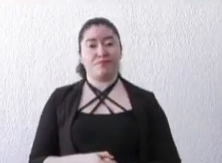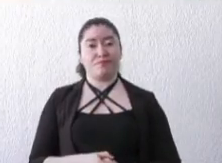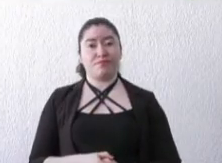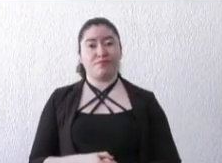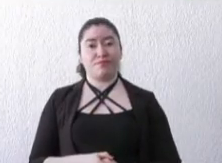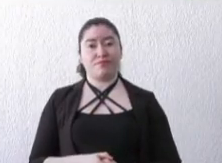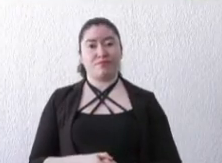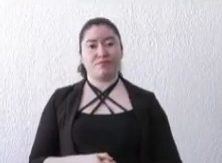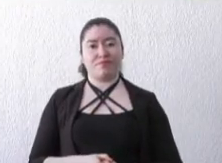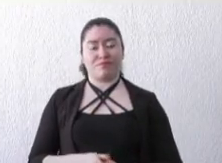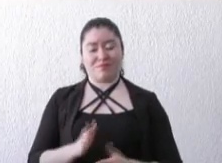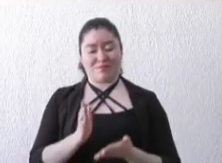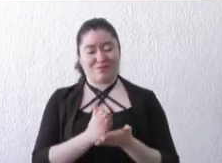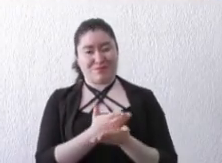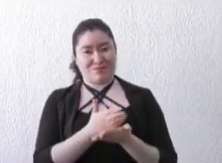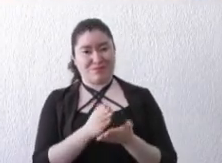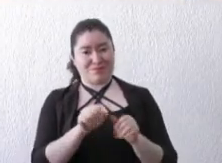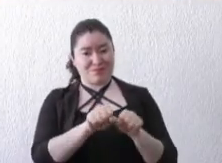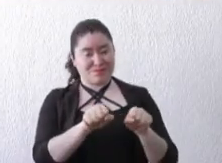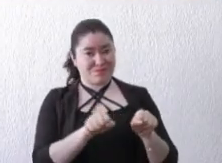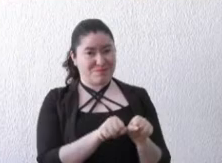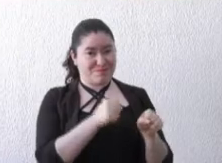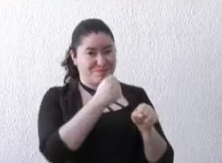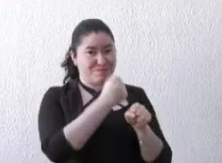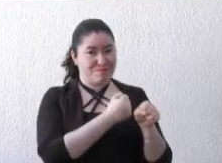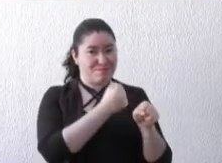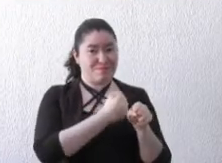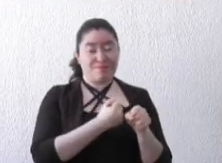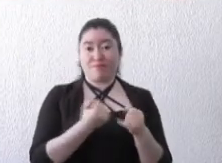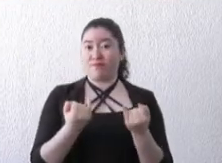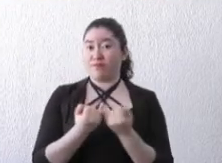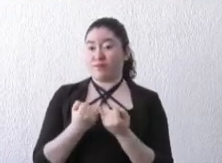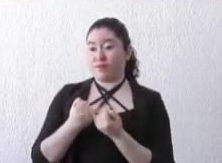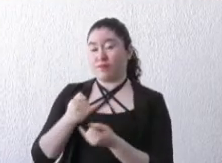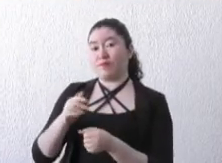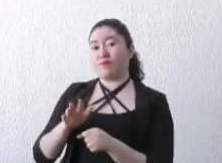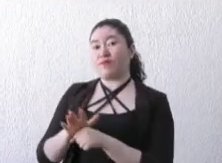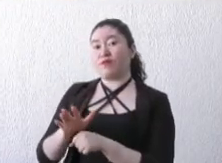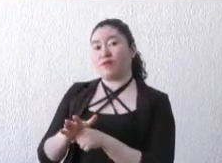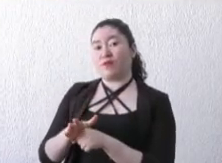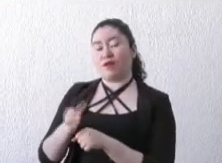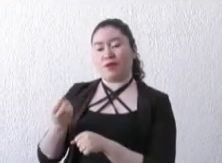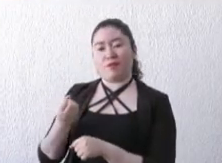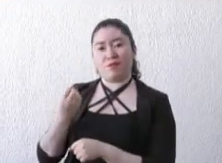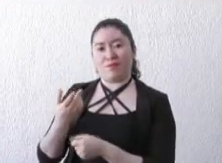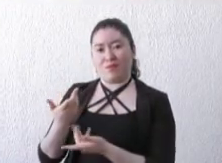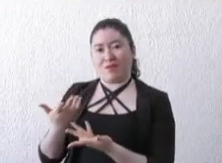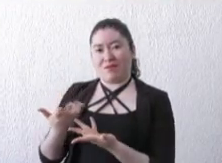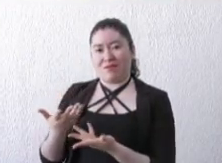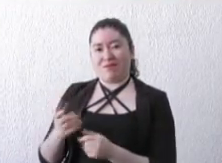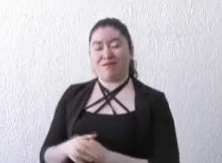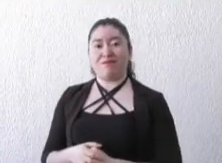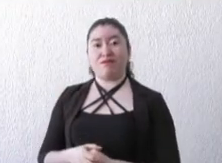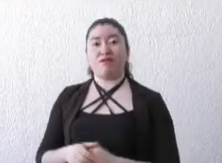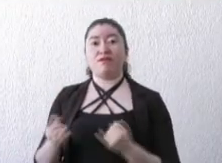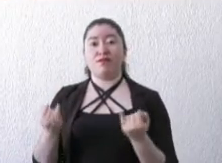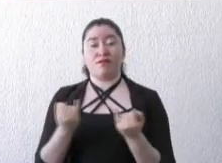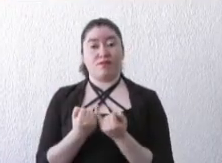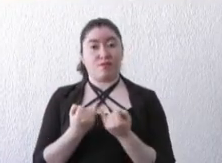salón de prácticas, un espacio para trabajar el coro, y aquí será ese espacio en ese